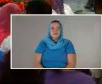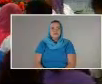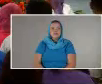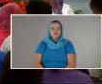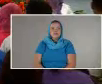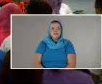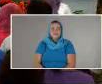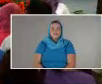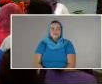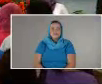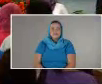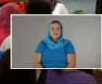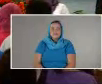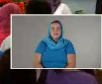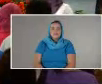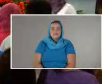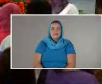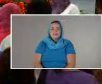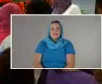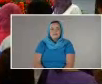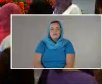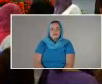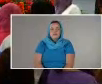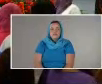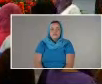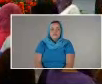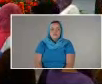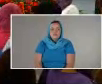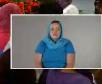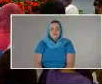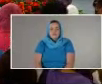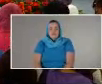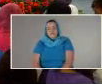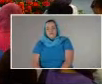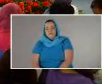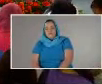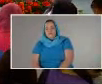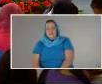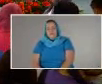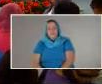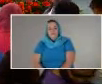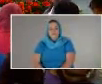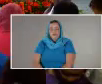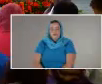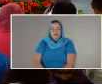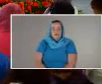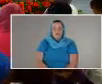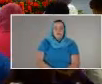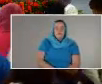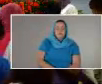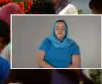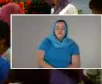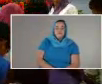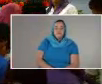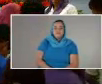y Samuel Alejandro Reyes, Josué Santiago Batres y Abraham Donato.